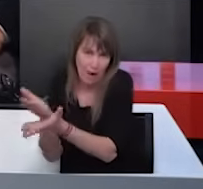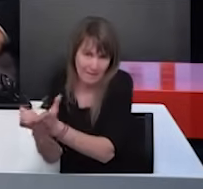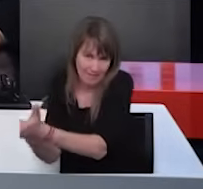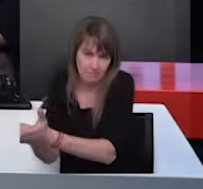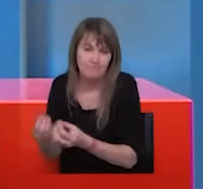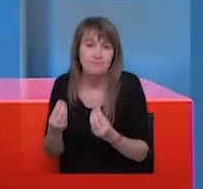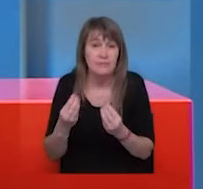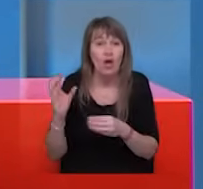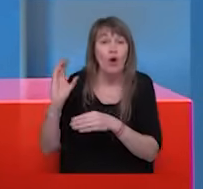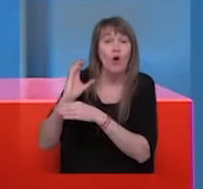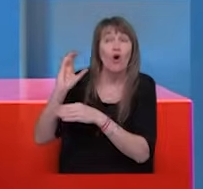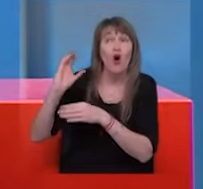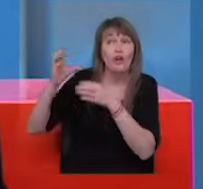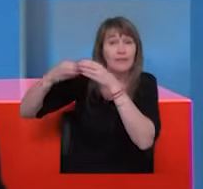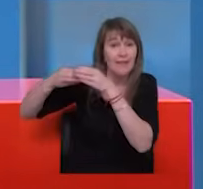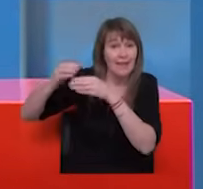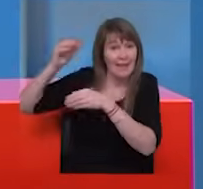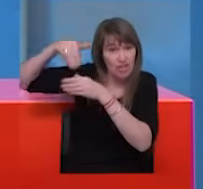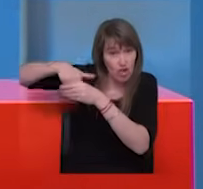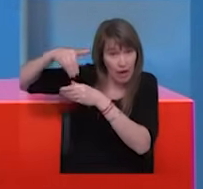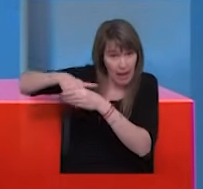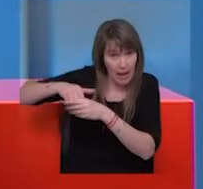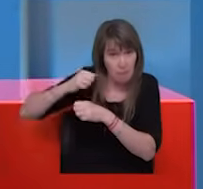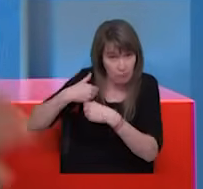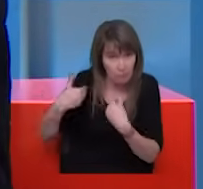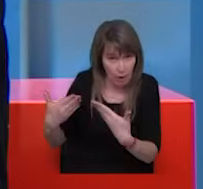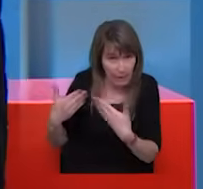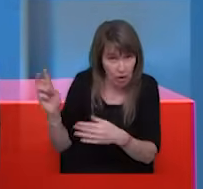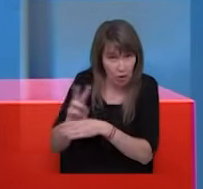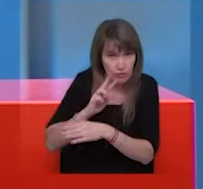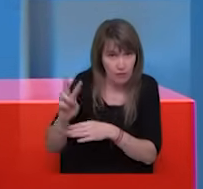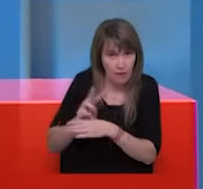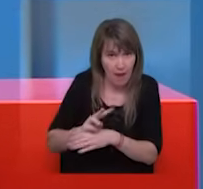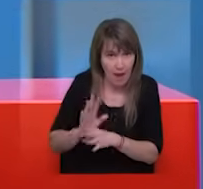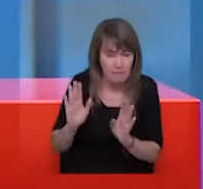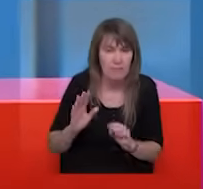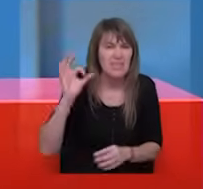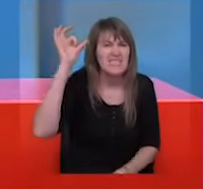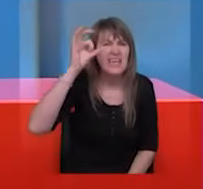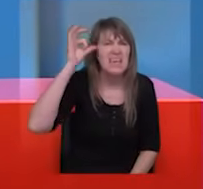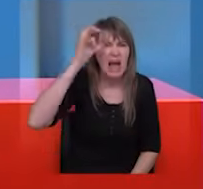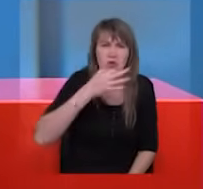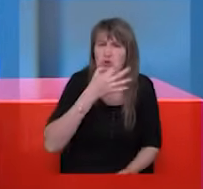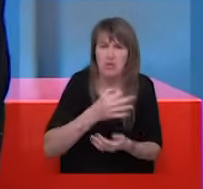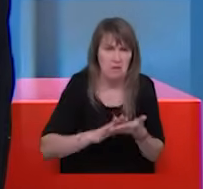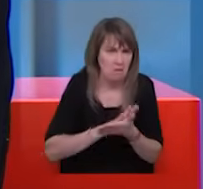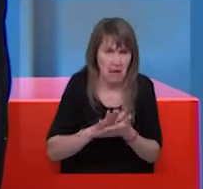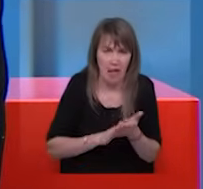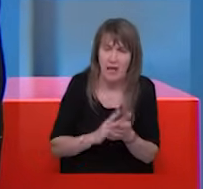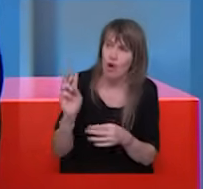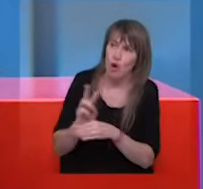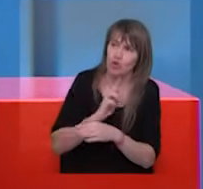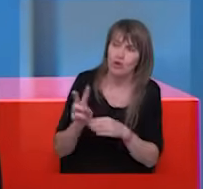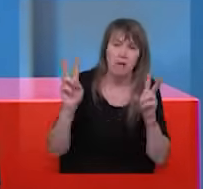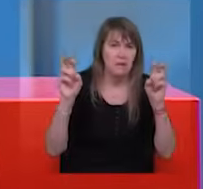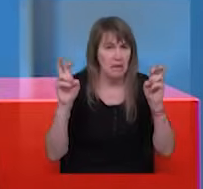controlar la corte es algo que no estuvo en el debate ayer yo escuché el debate en el senado nadie habló de los controles para mí es el tema más